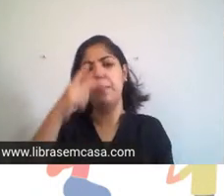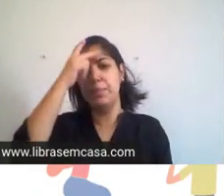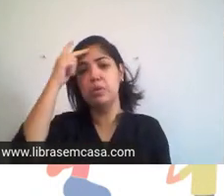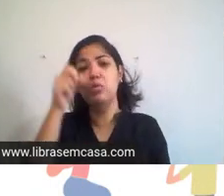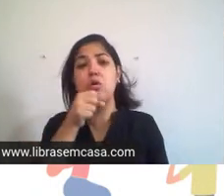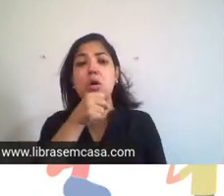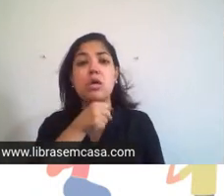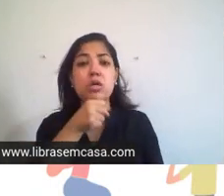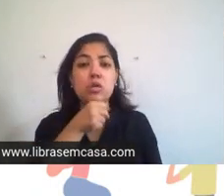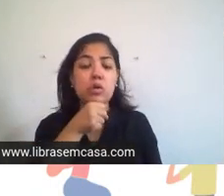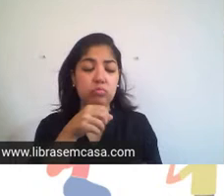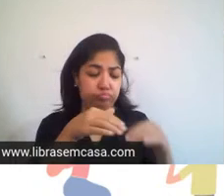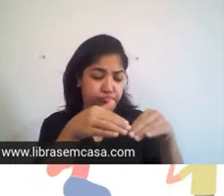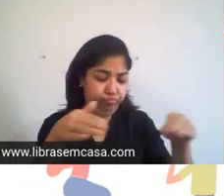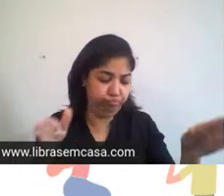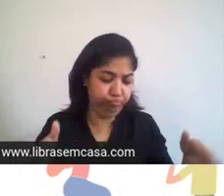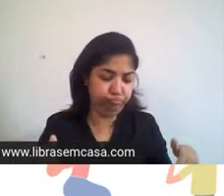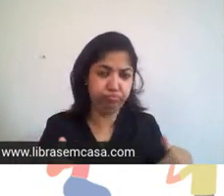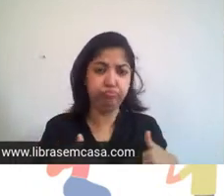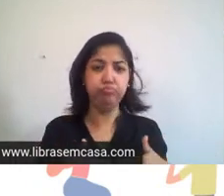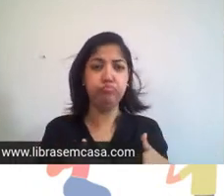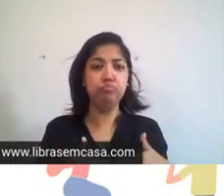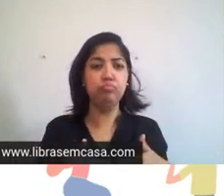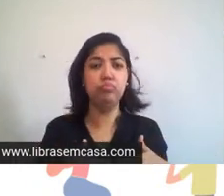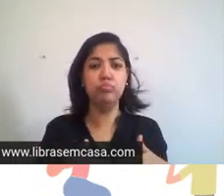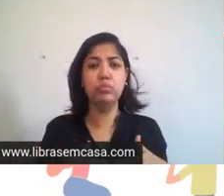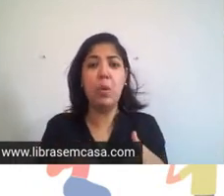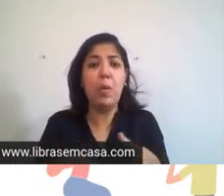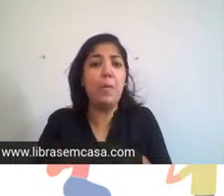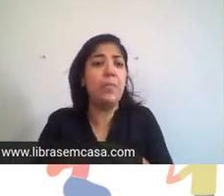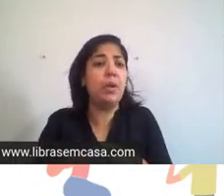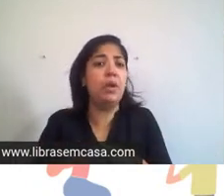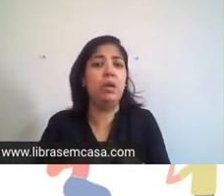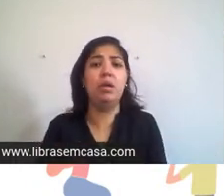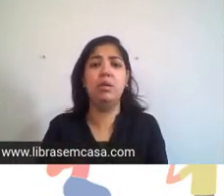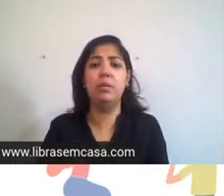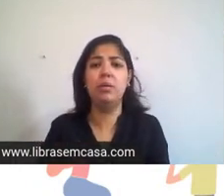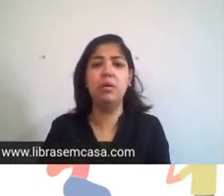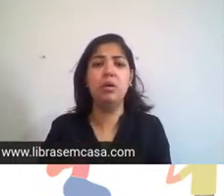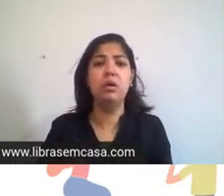en nuestra población. La verdad es que nos ha mostrado cómo estamos